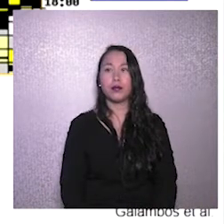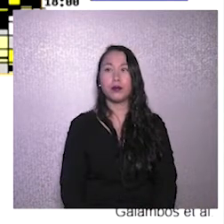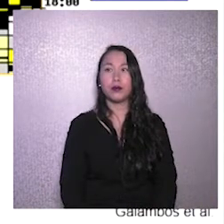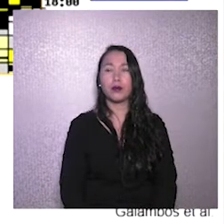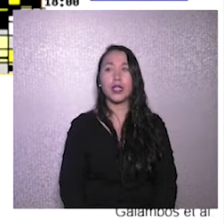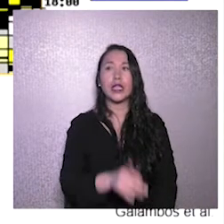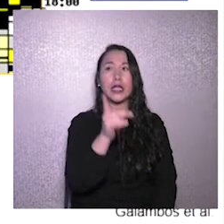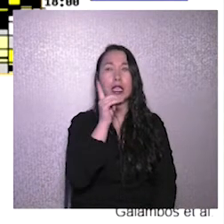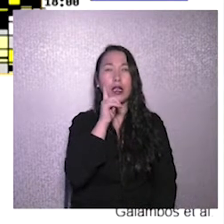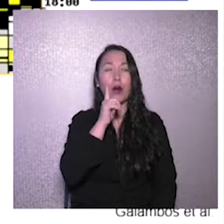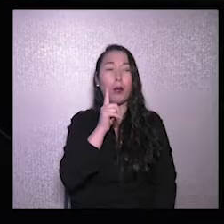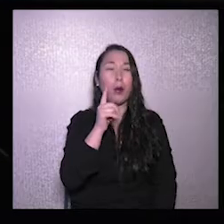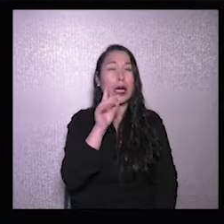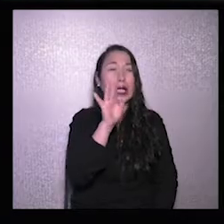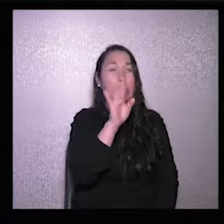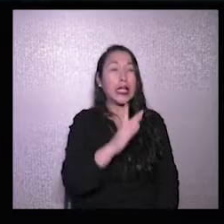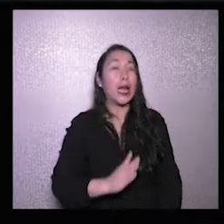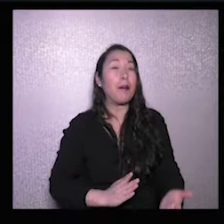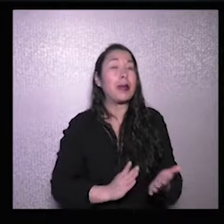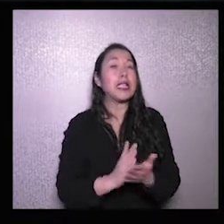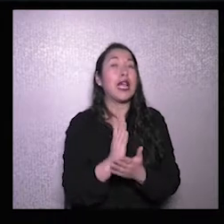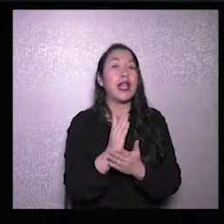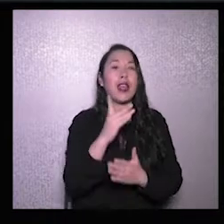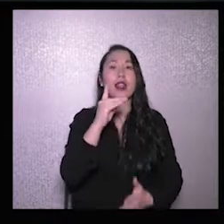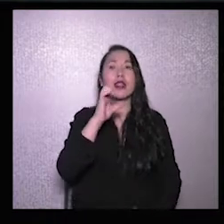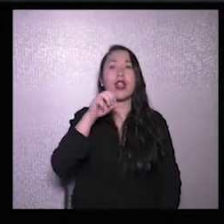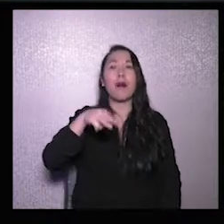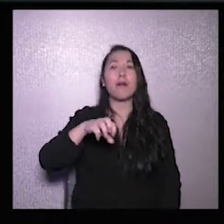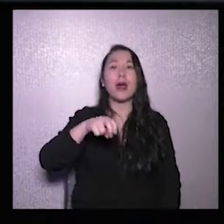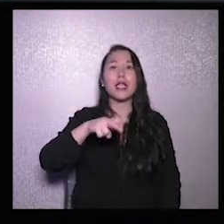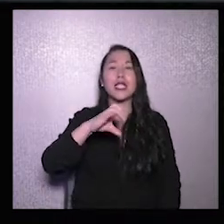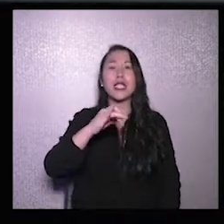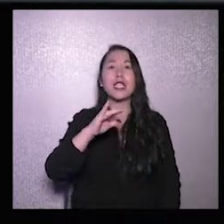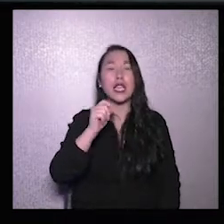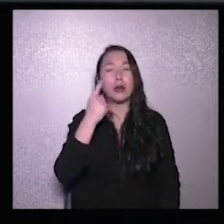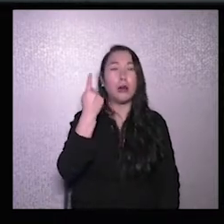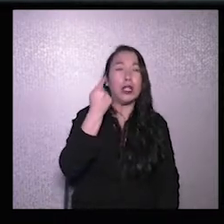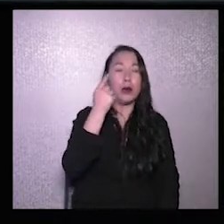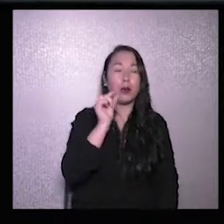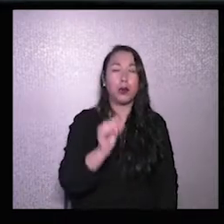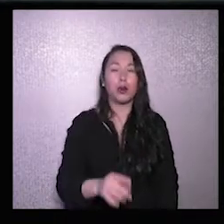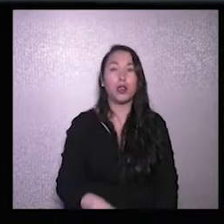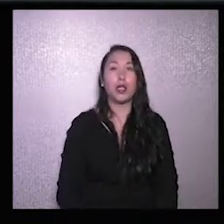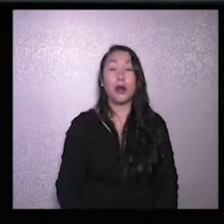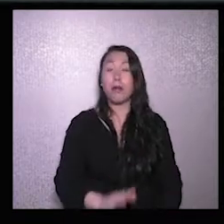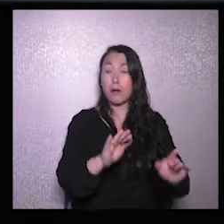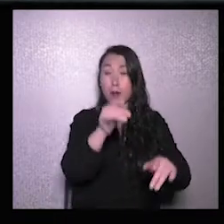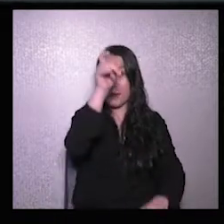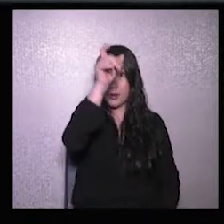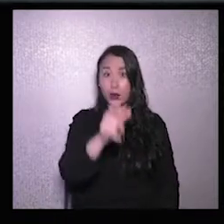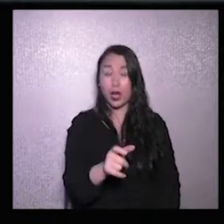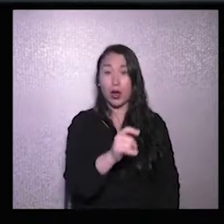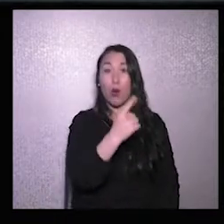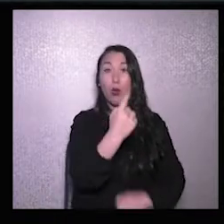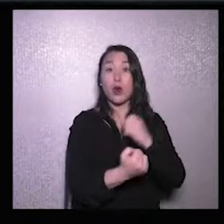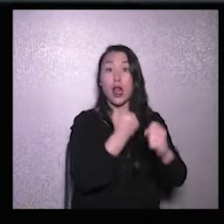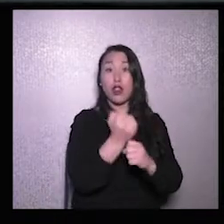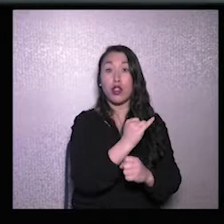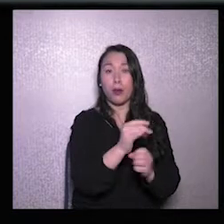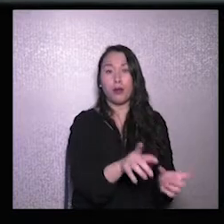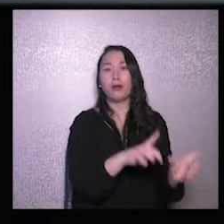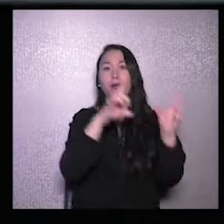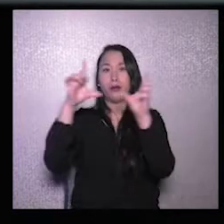de demencia. Y vemos en el gráfico siguiente que es el mismo paciente, pero un año después. Y vemos